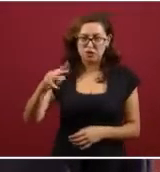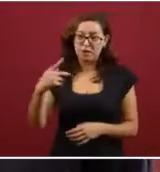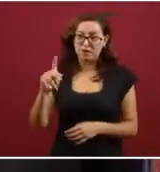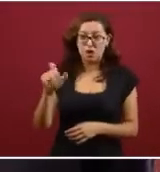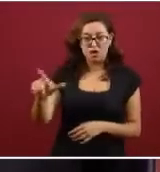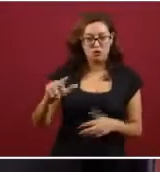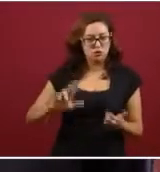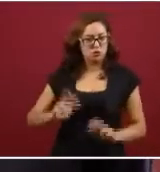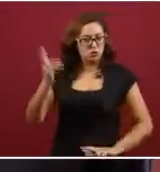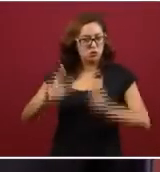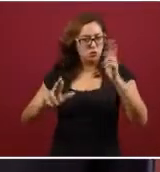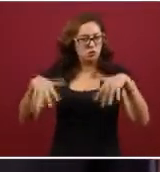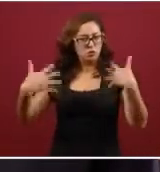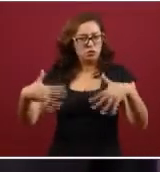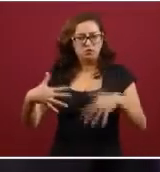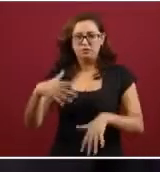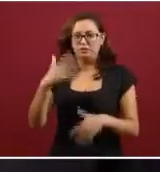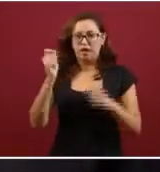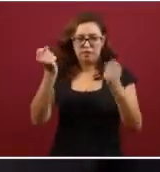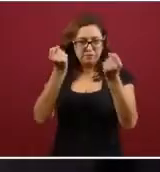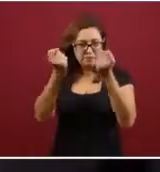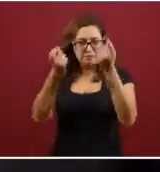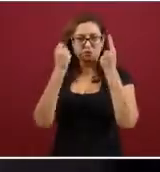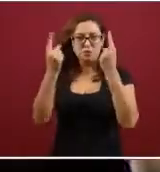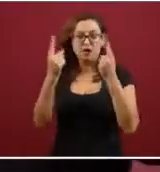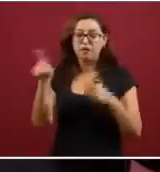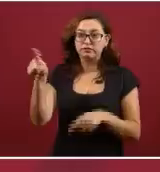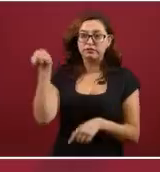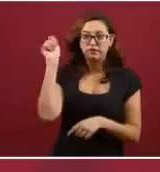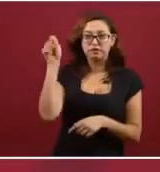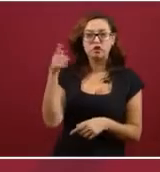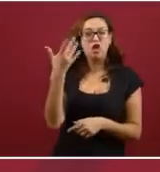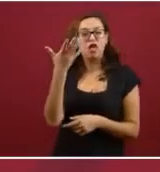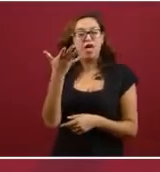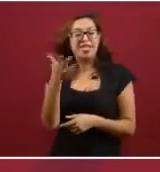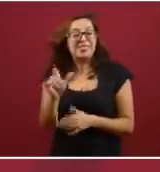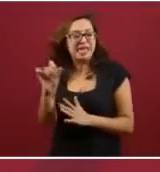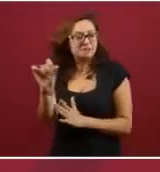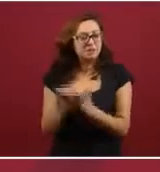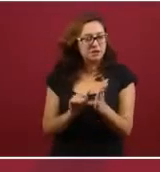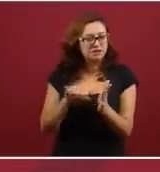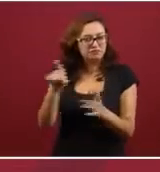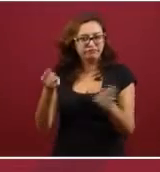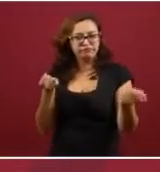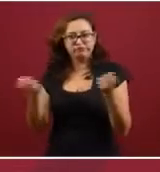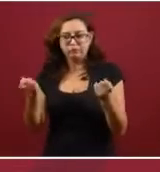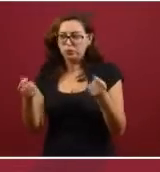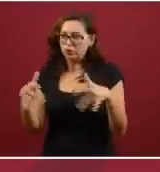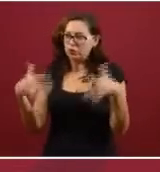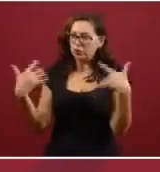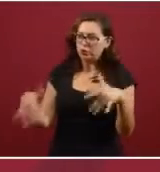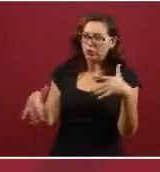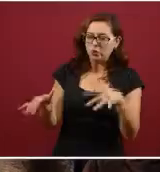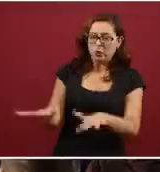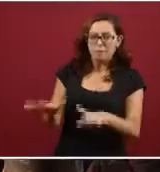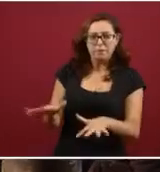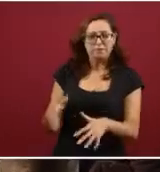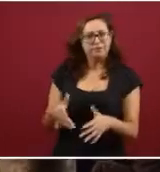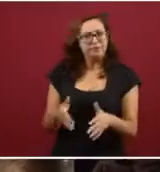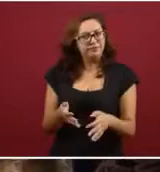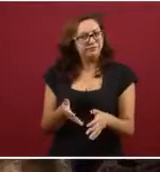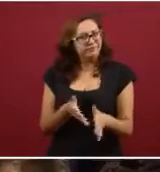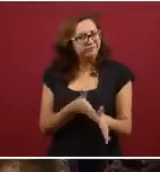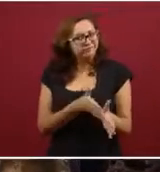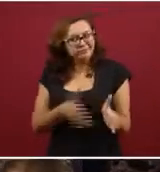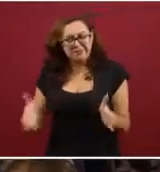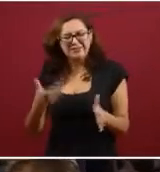creo que 10 meses de gobernador. Hizo una obra extraordinaria. Entonces, estamos en